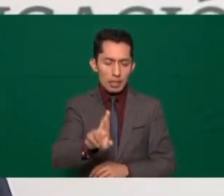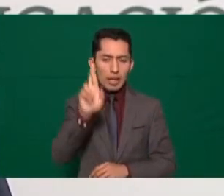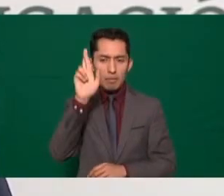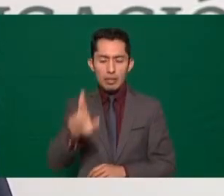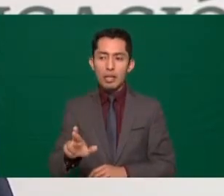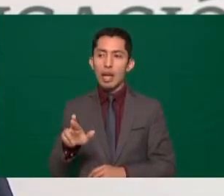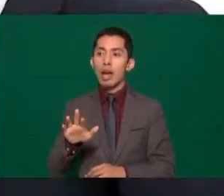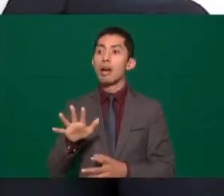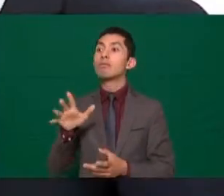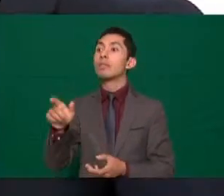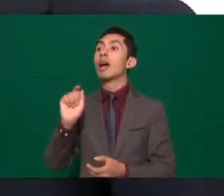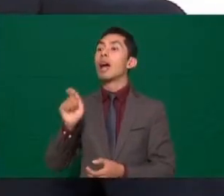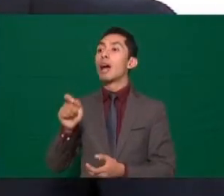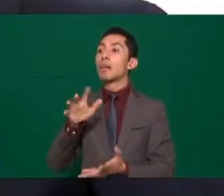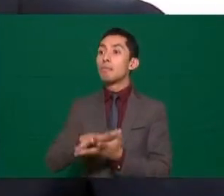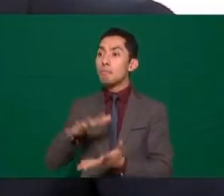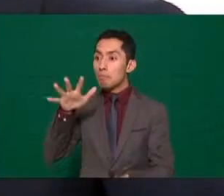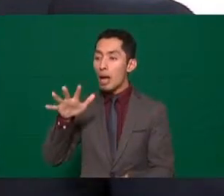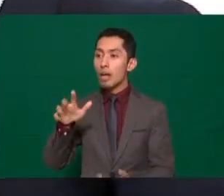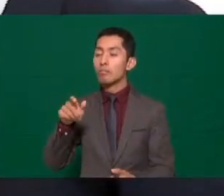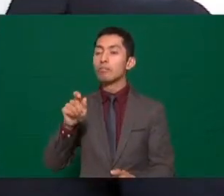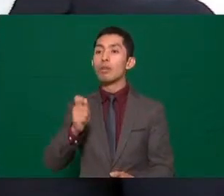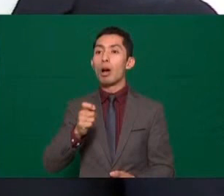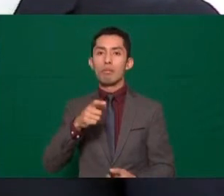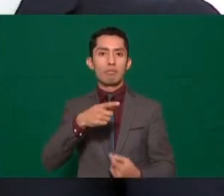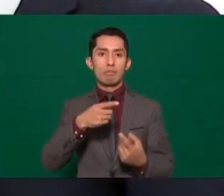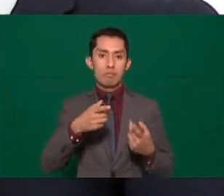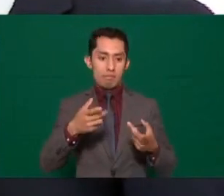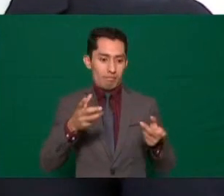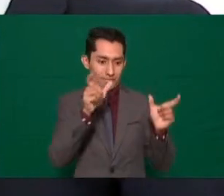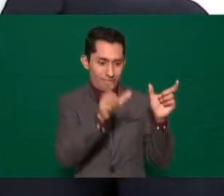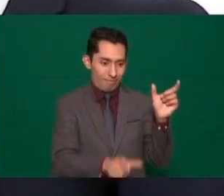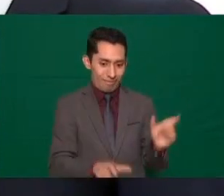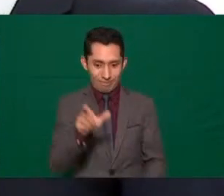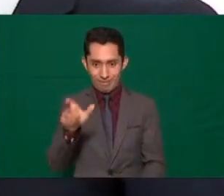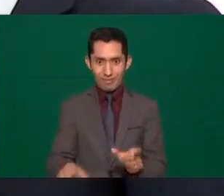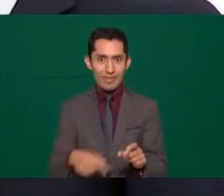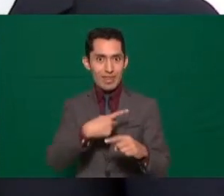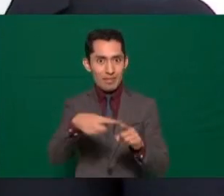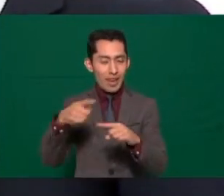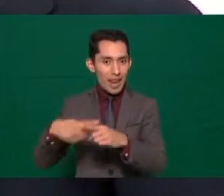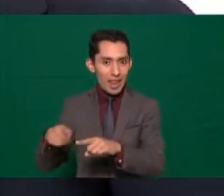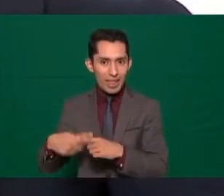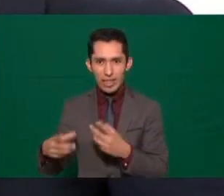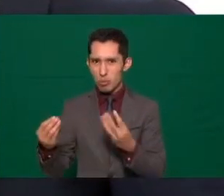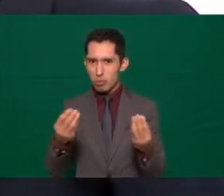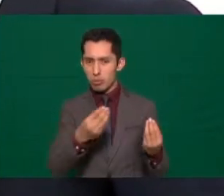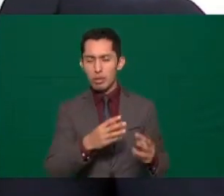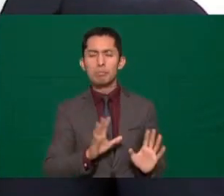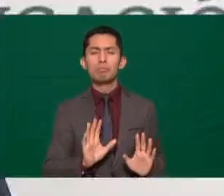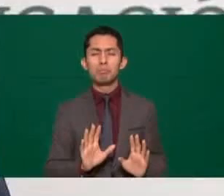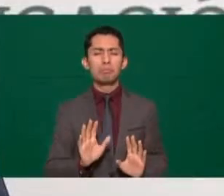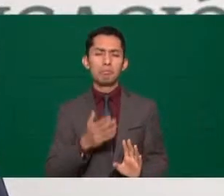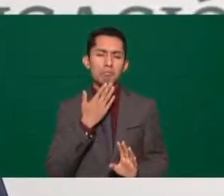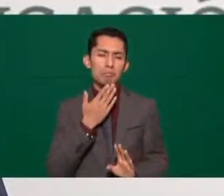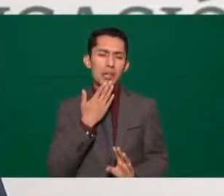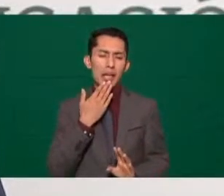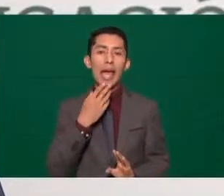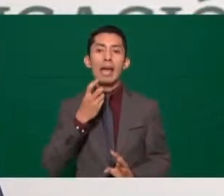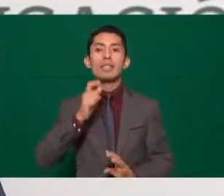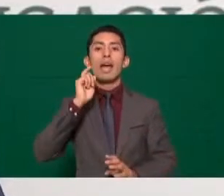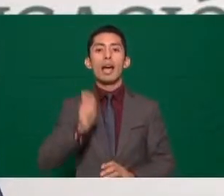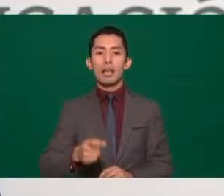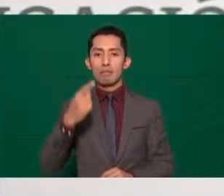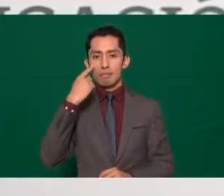Pluralidad, respeto, diversidad. Eso es la democracia. Yo, mucho